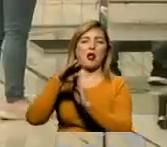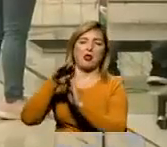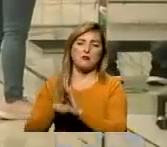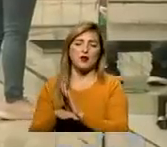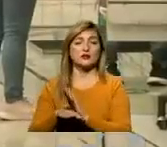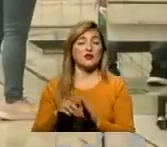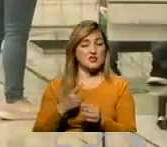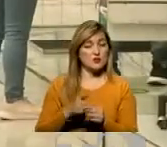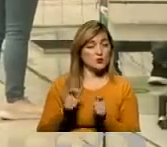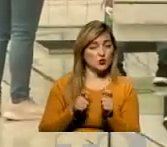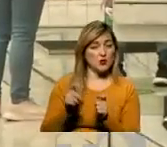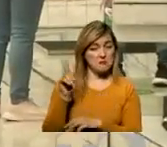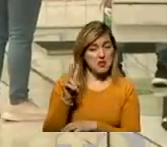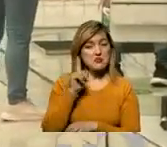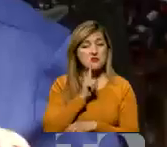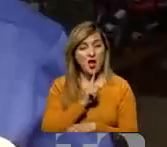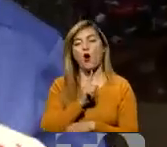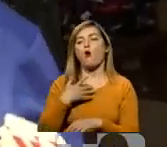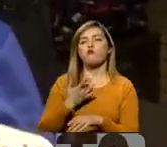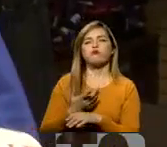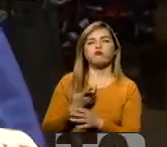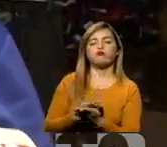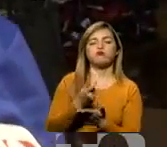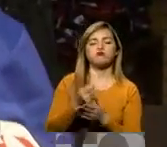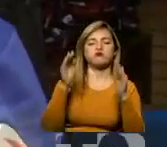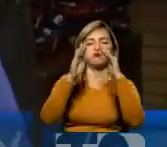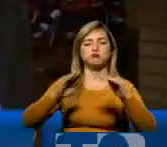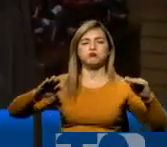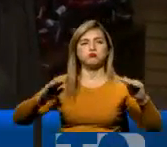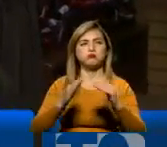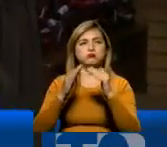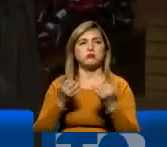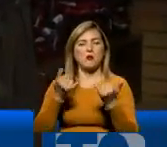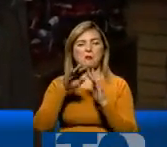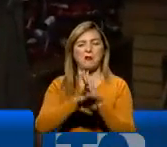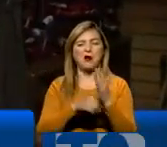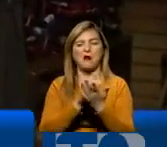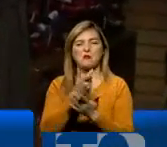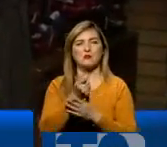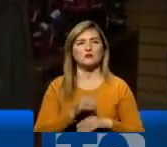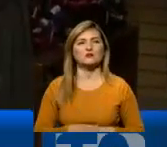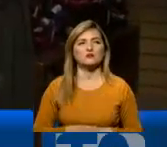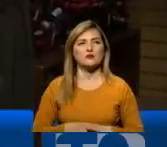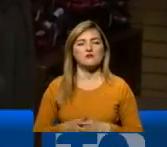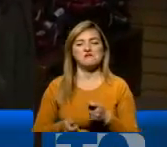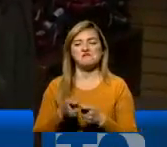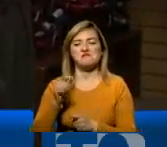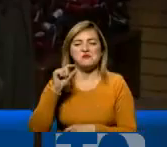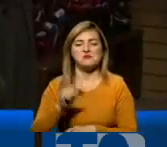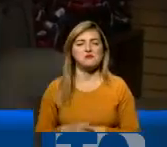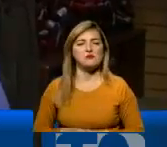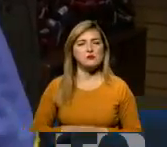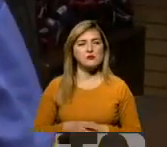capitalinos aprovechaban para hacer sus compras de Navidad. Está medio bajo, mi reina, ahorita el movimiento. Casi no hay muchas ventas,